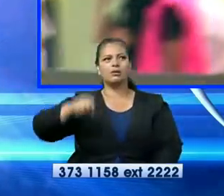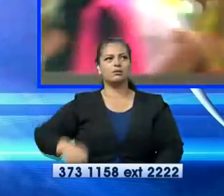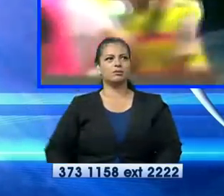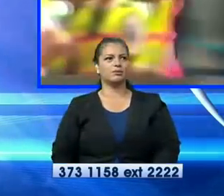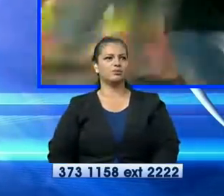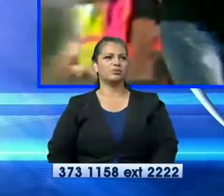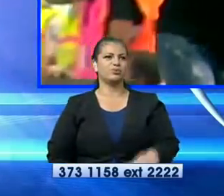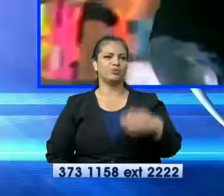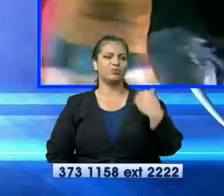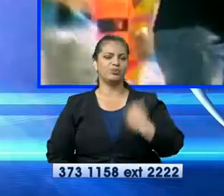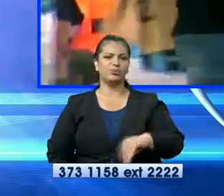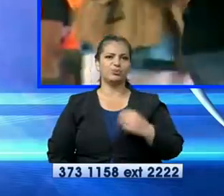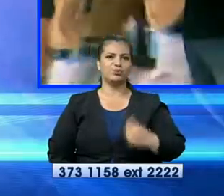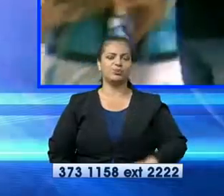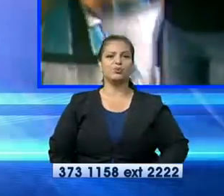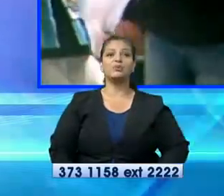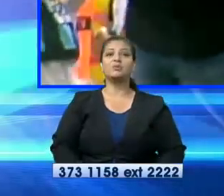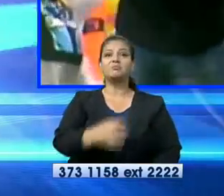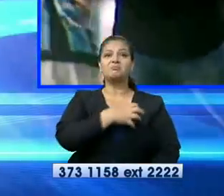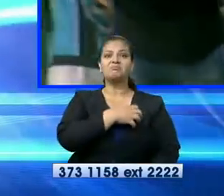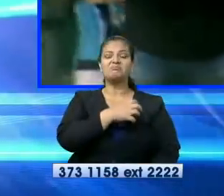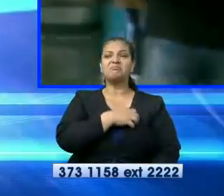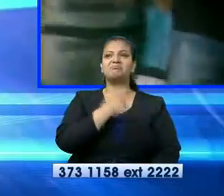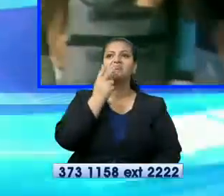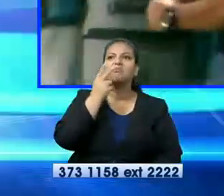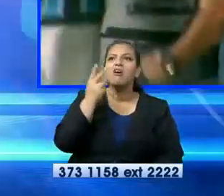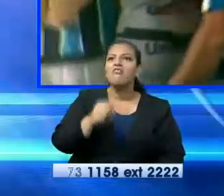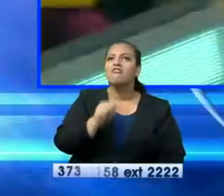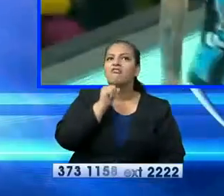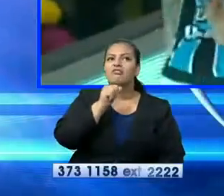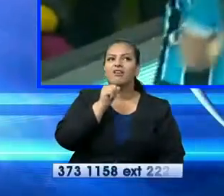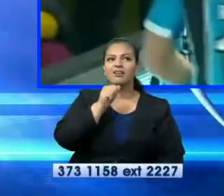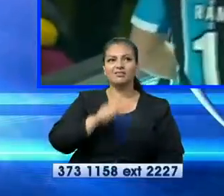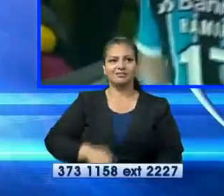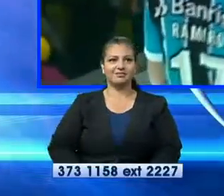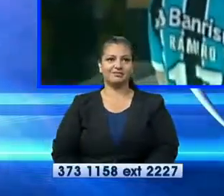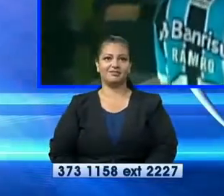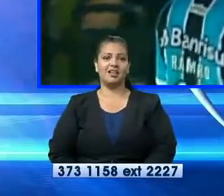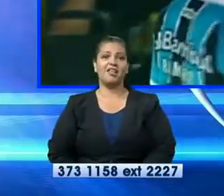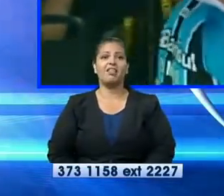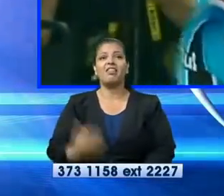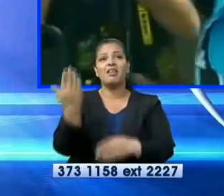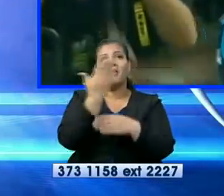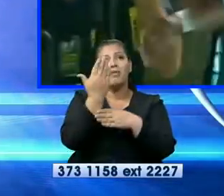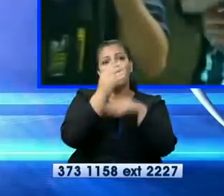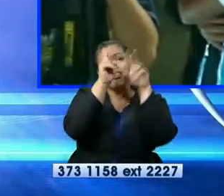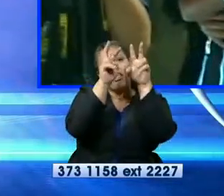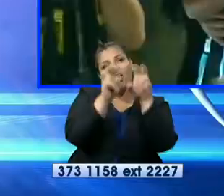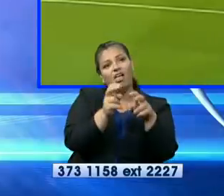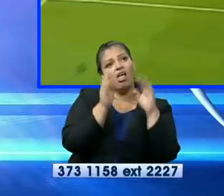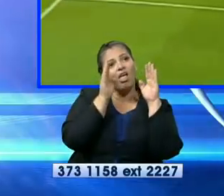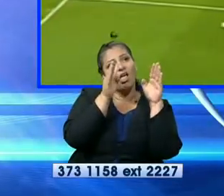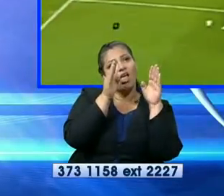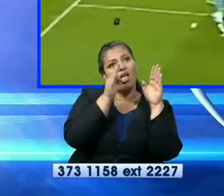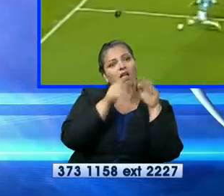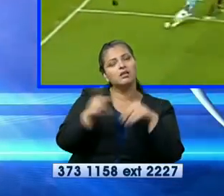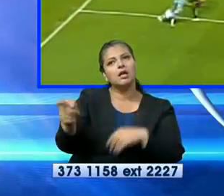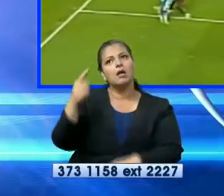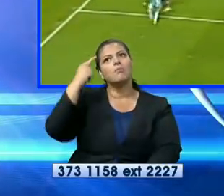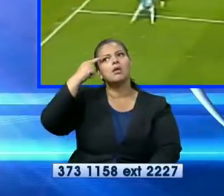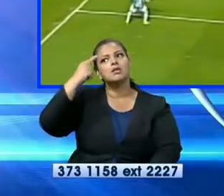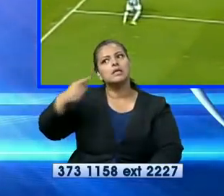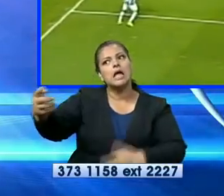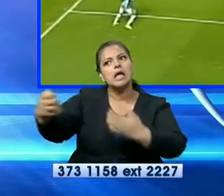sucio nunca lo vieron vieron pocas cosas hubieron el chavo del ocho' el señor alma jamás